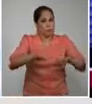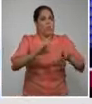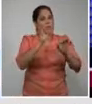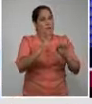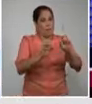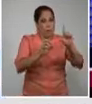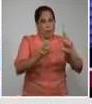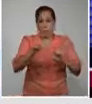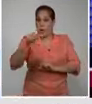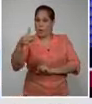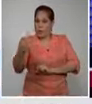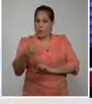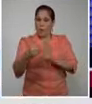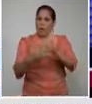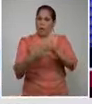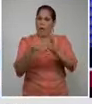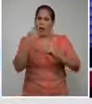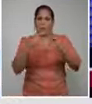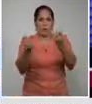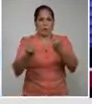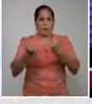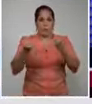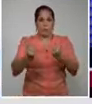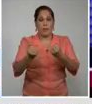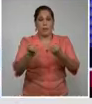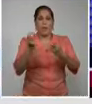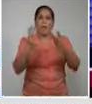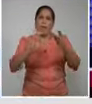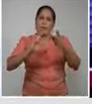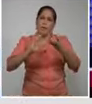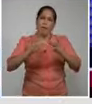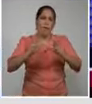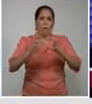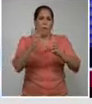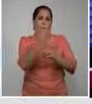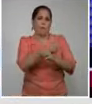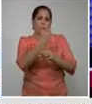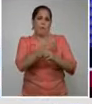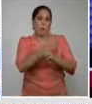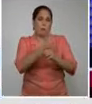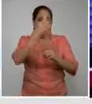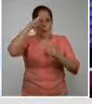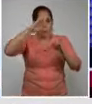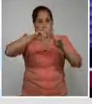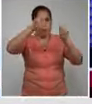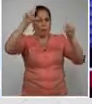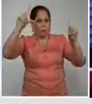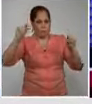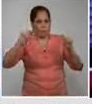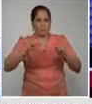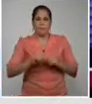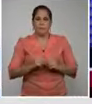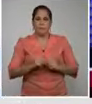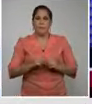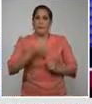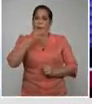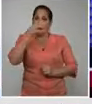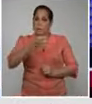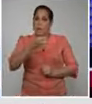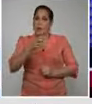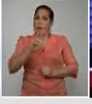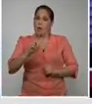estaremos mostrando algunos datos sobre el esquema, la estrategia nacional de vacunación anti-COVID-19. Se abre así un nuevo